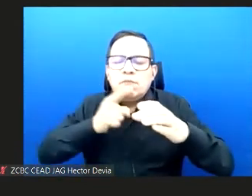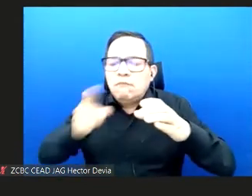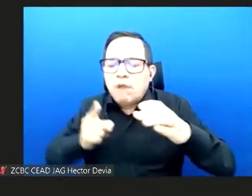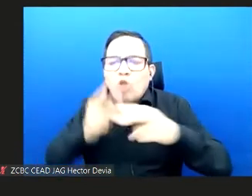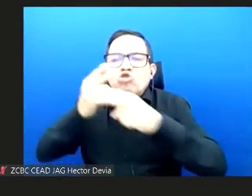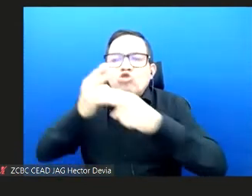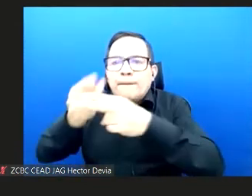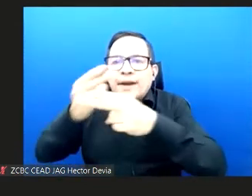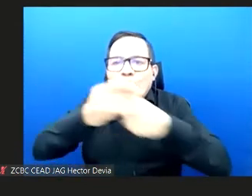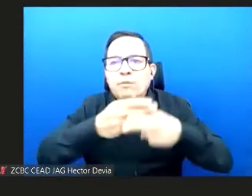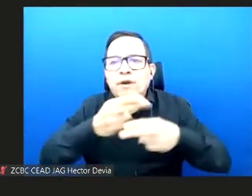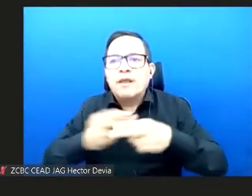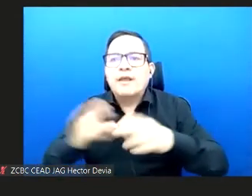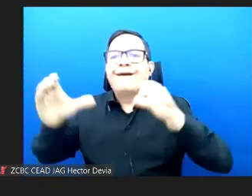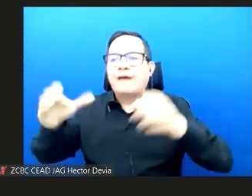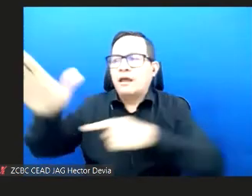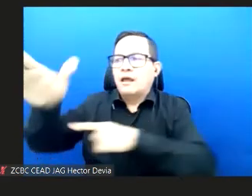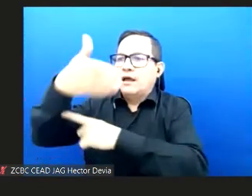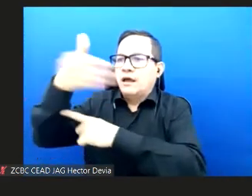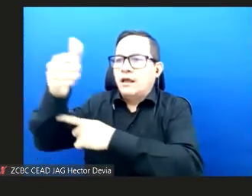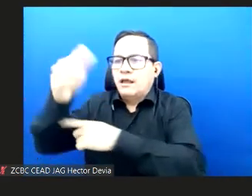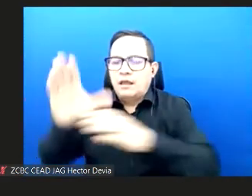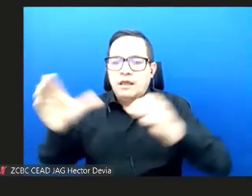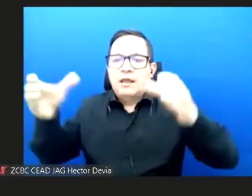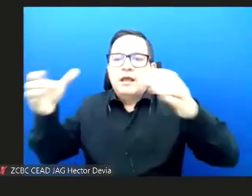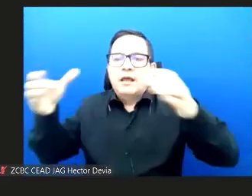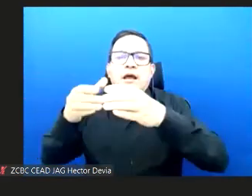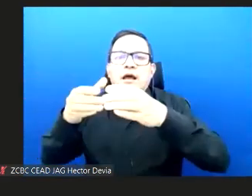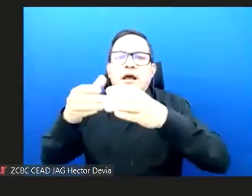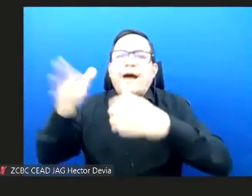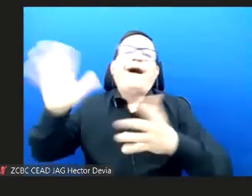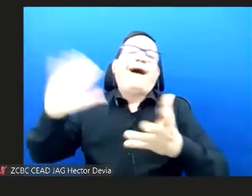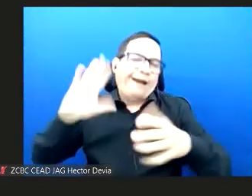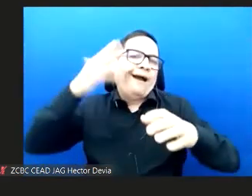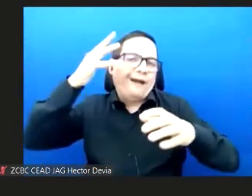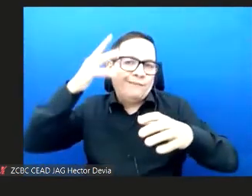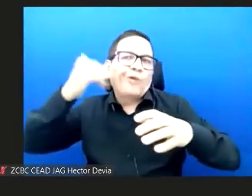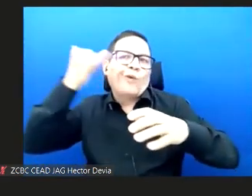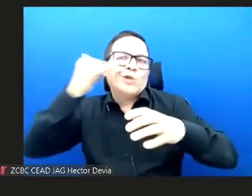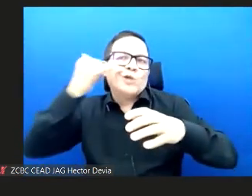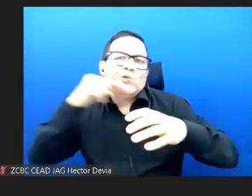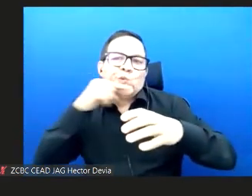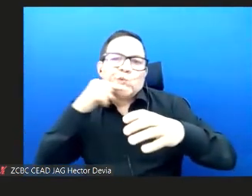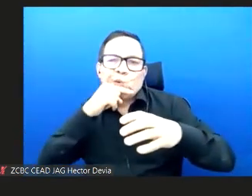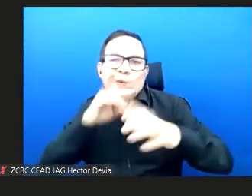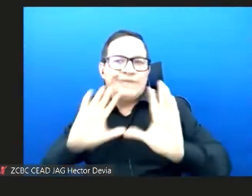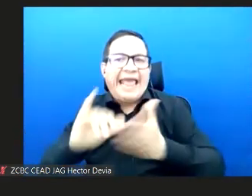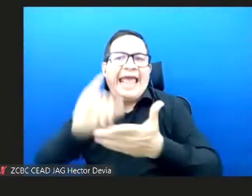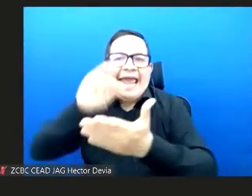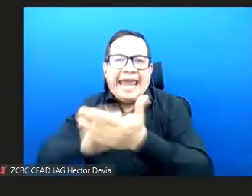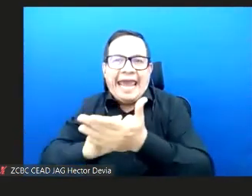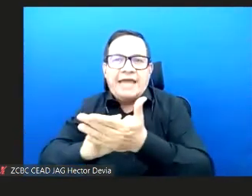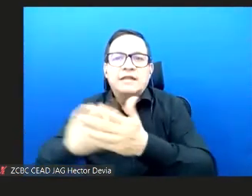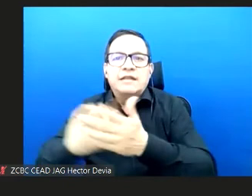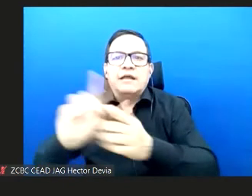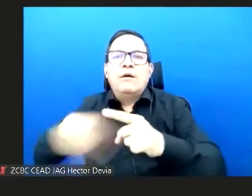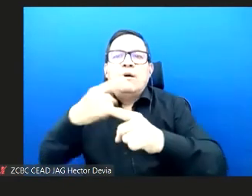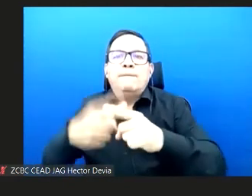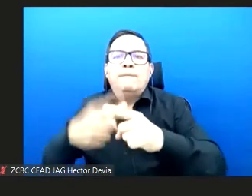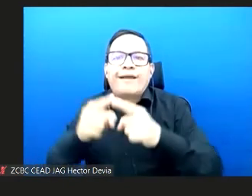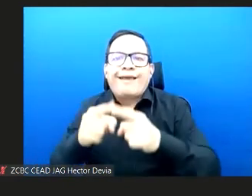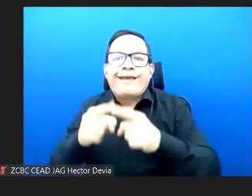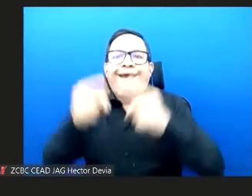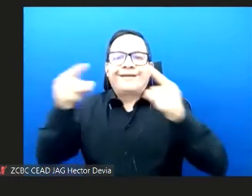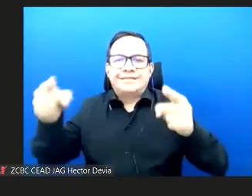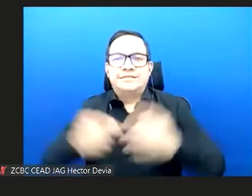Tenemos entonces que B, el conjunto de B va a ser igual a amarillo, azul y rojo, ¿no? Que son los colores de nuestra bandera.